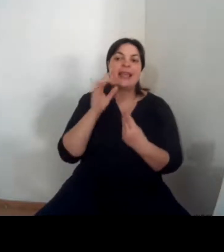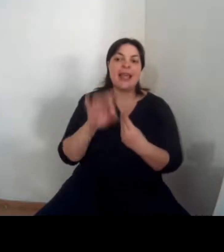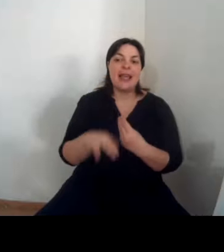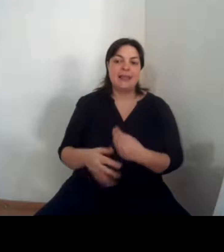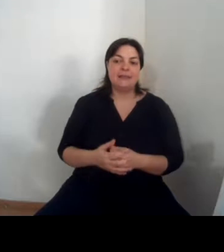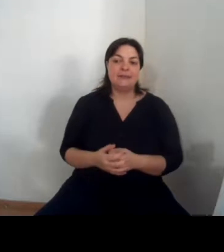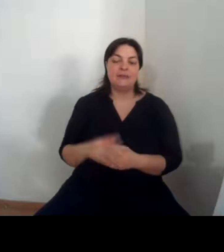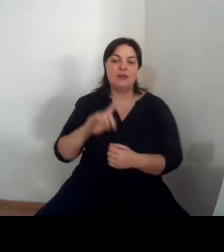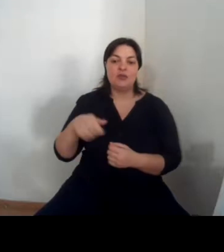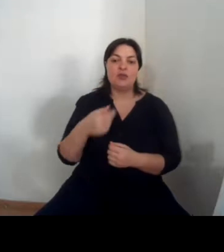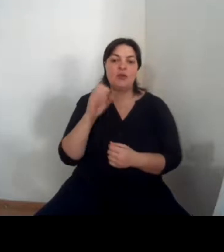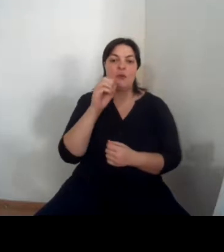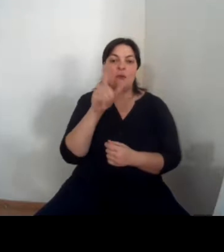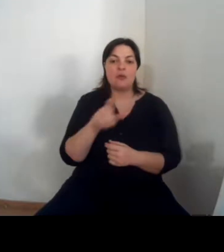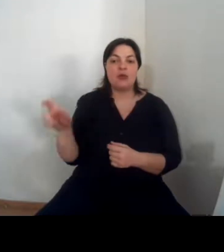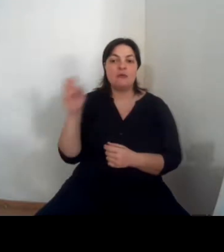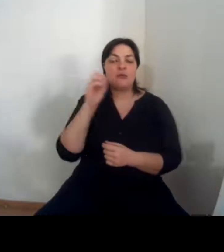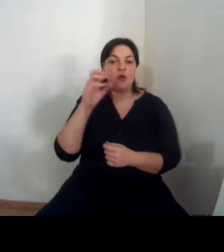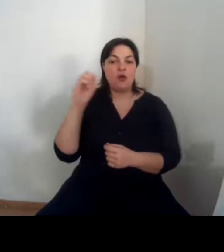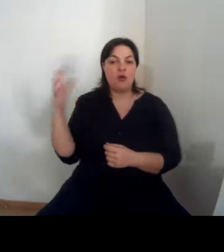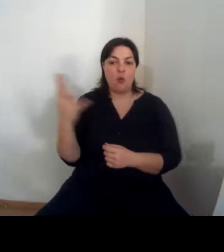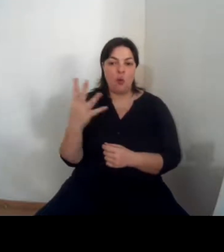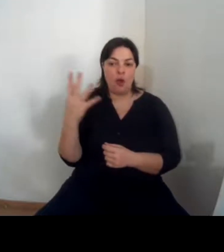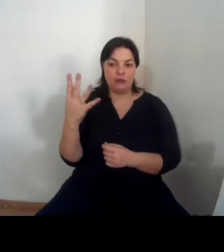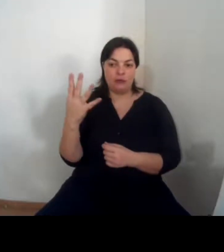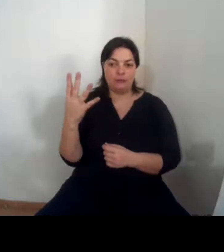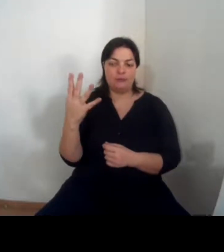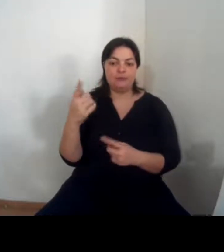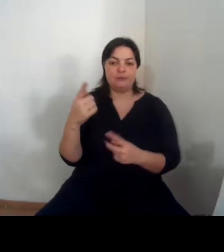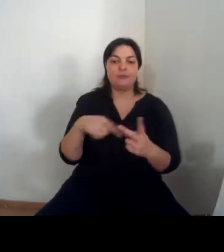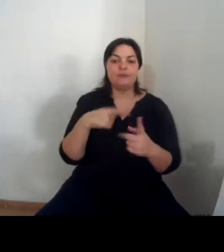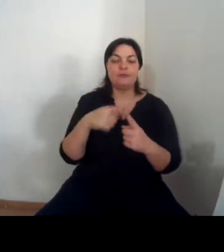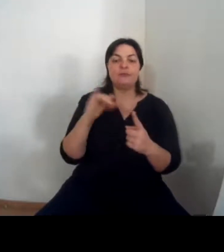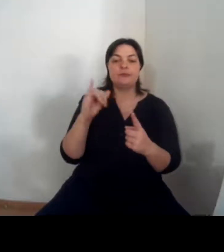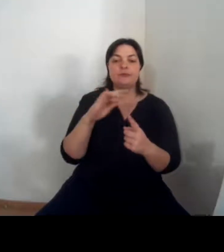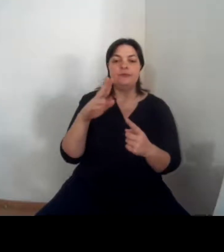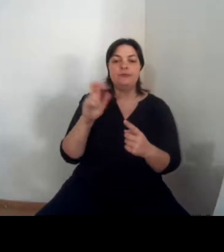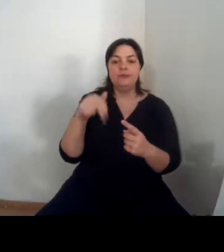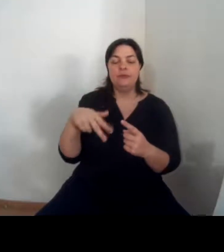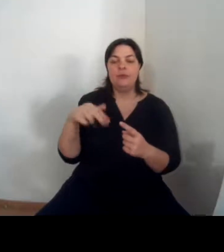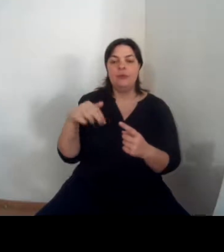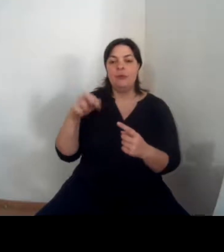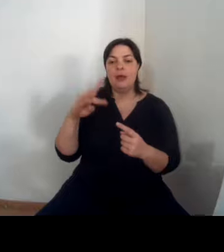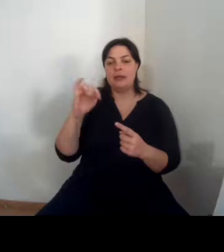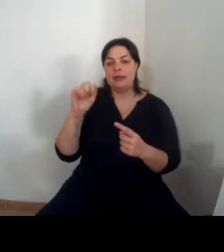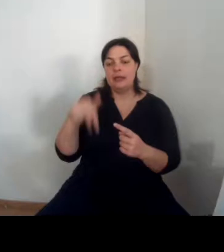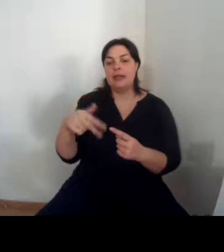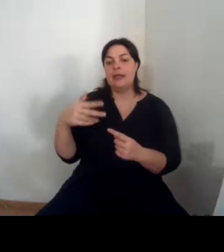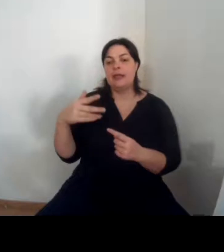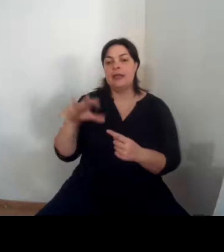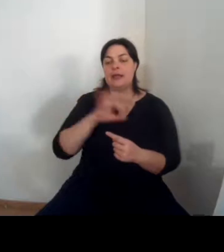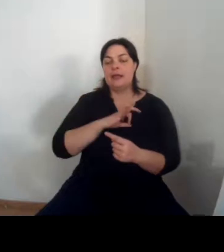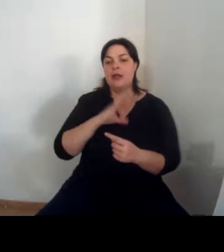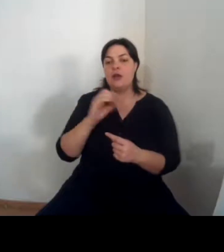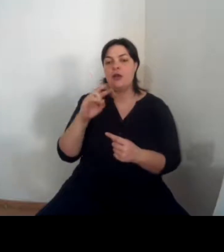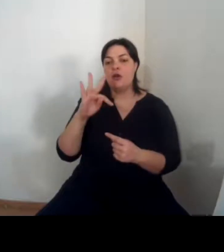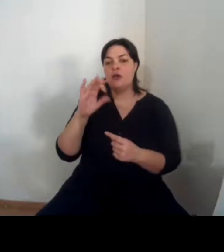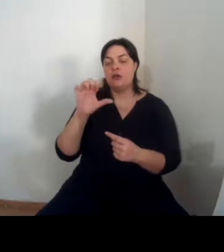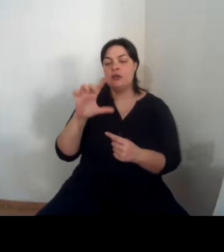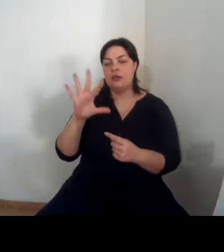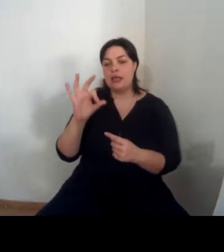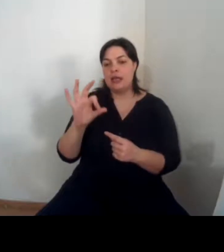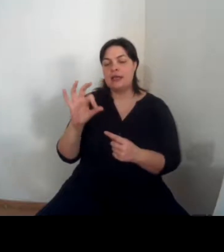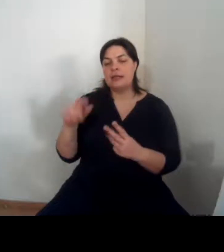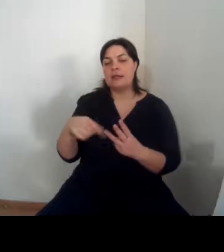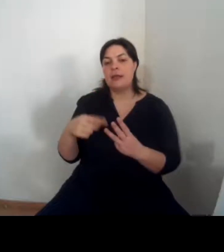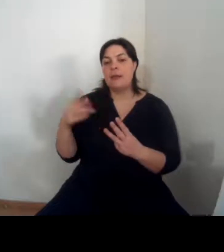cuatro panelistas, nos acompañan Iván Martín Talavera, Cristina Beatriz Cortés Barreto, Rocío Barquero